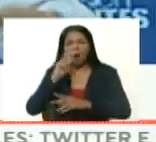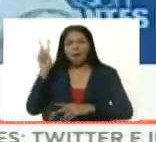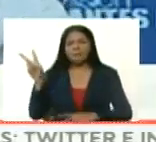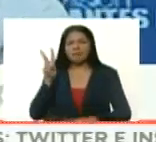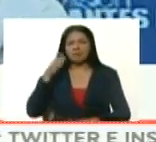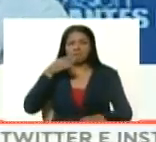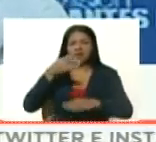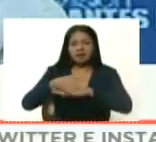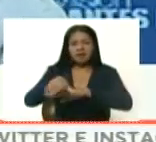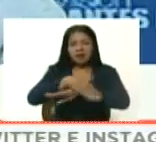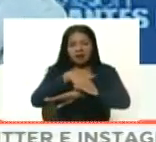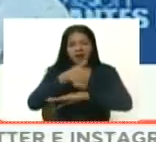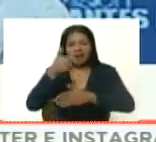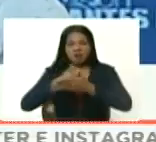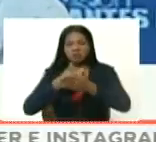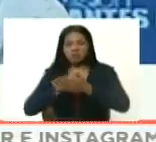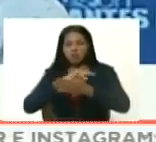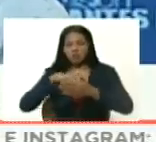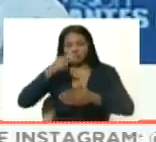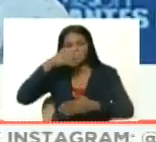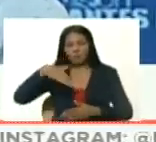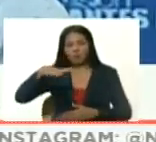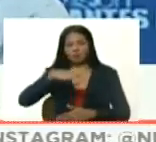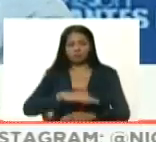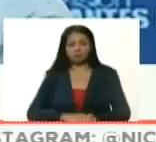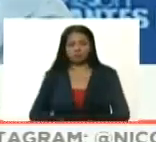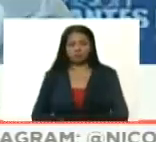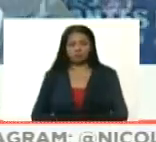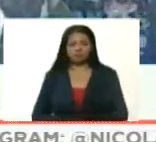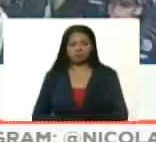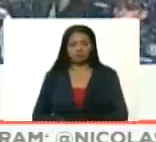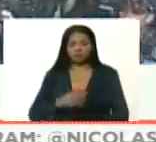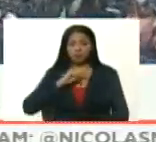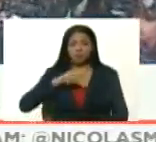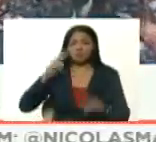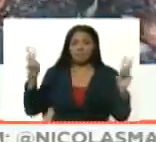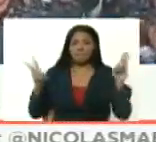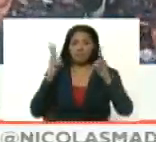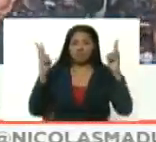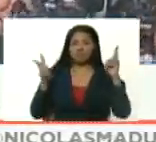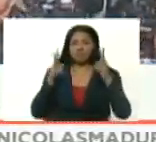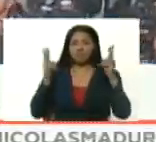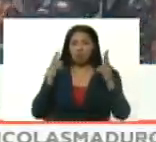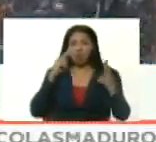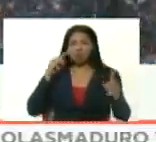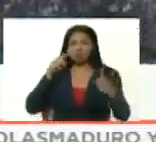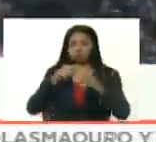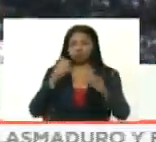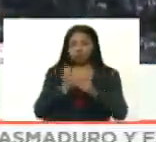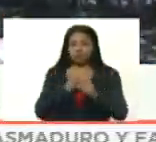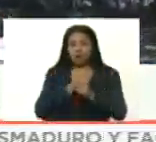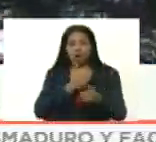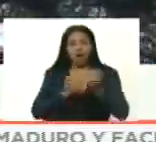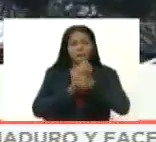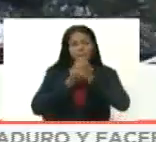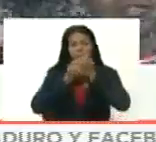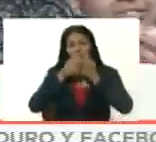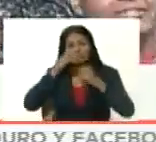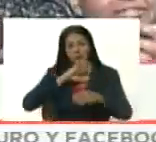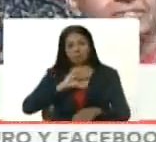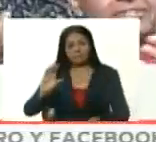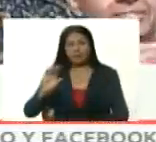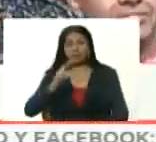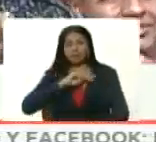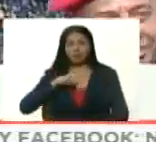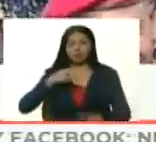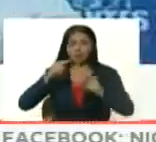las calles a luchar por nuestro pueblo y que nuestra victoria sea el amor y la paz de nuestra patria. ¡Que